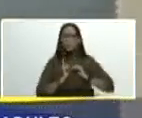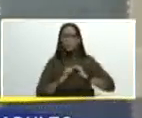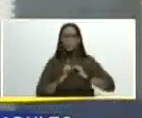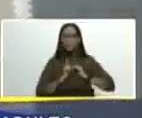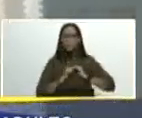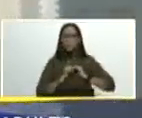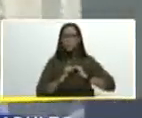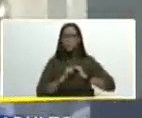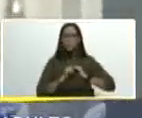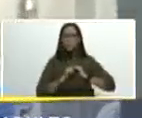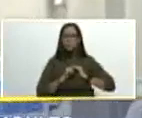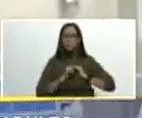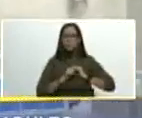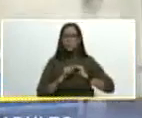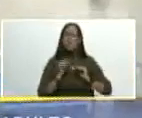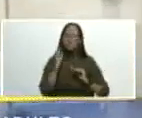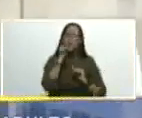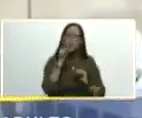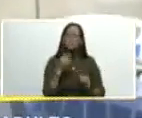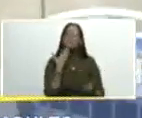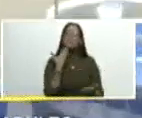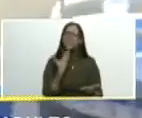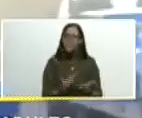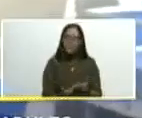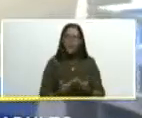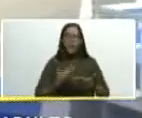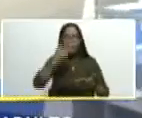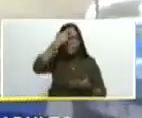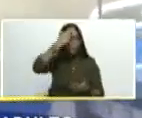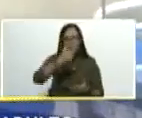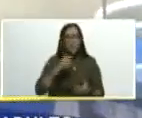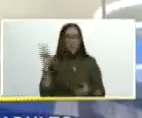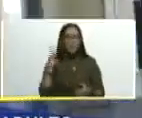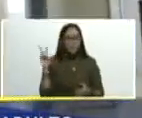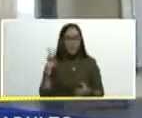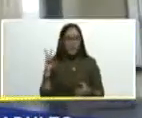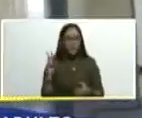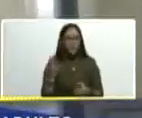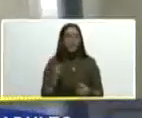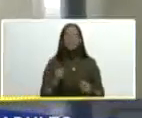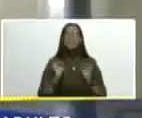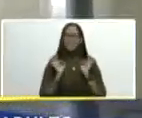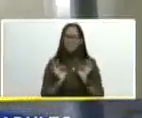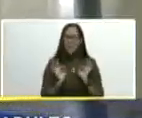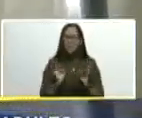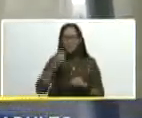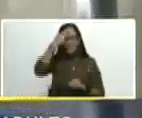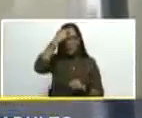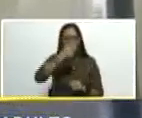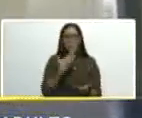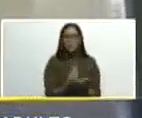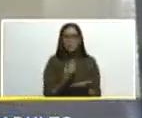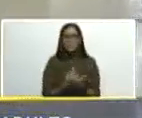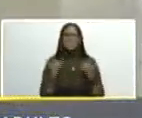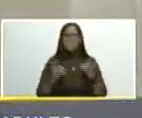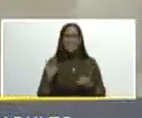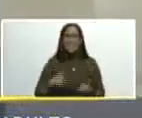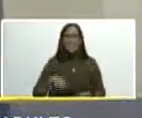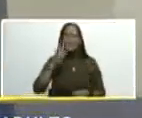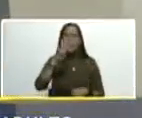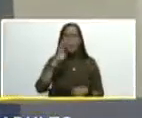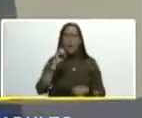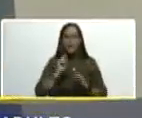que usted con tanta generosidad le ha dado al pueblo venezolano y sobre todo al pueblo monaguense, donde ya llevamos más de